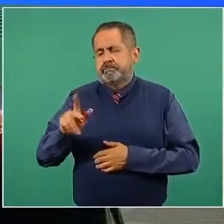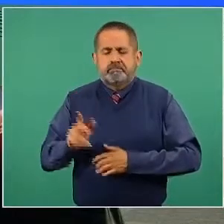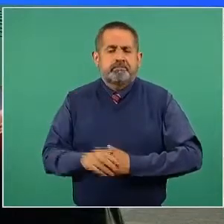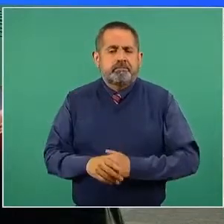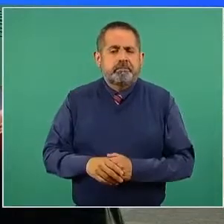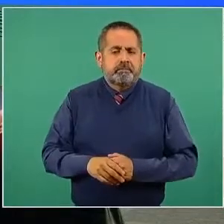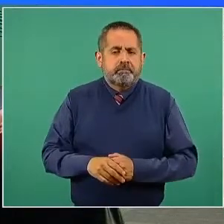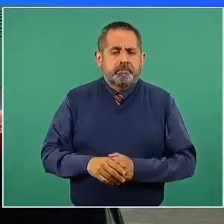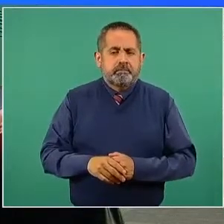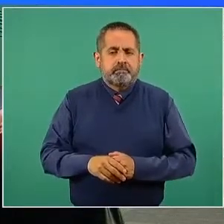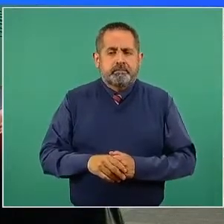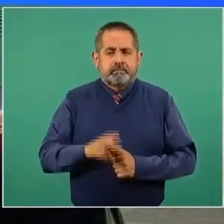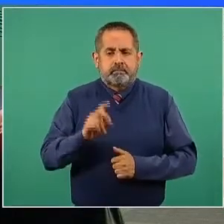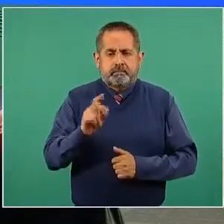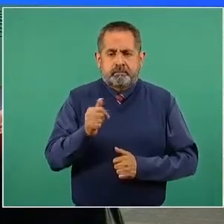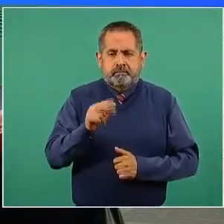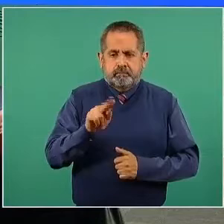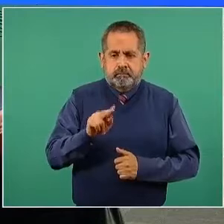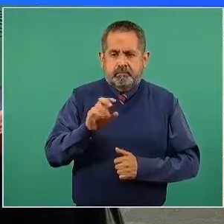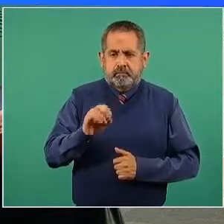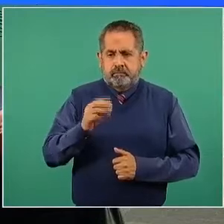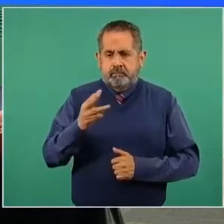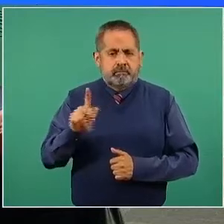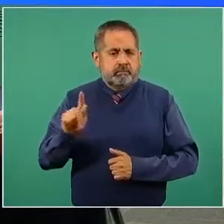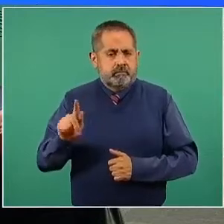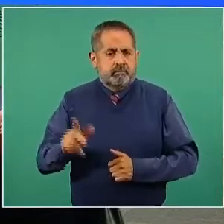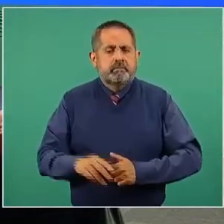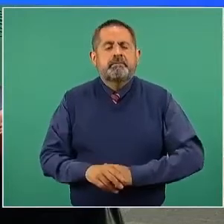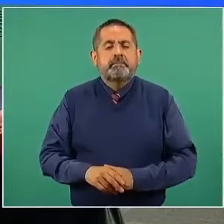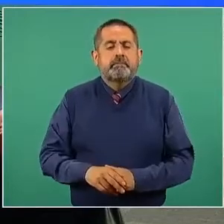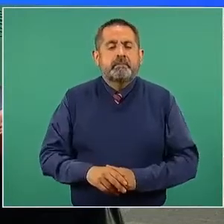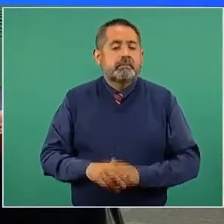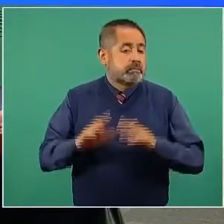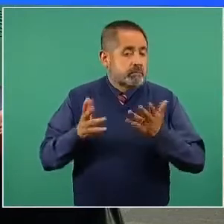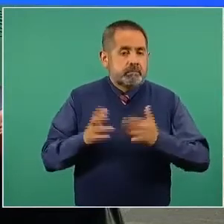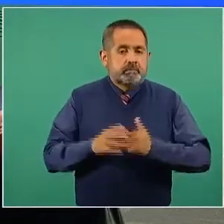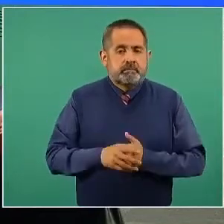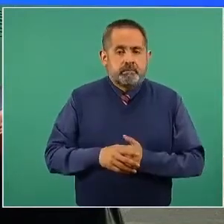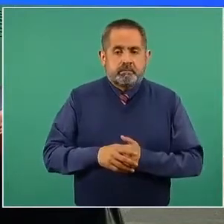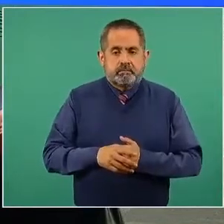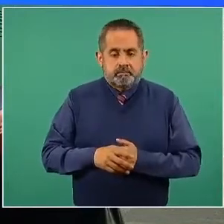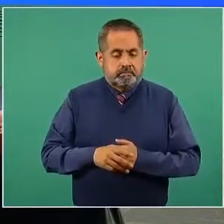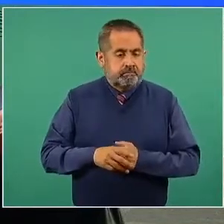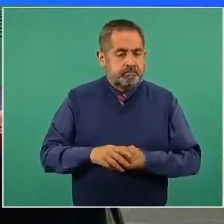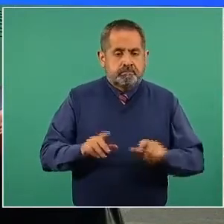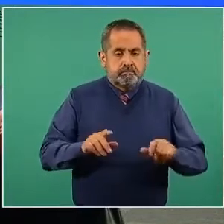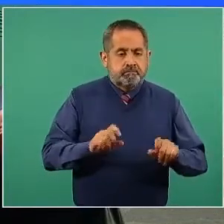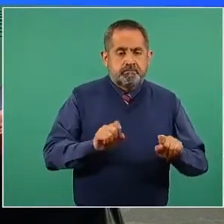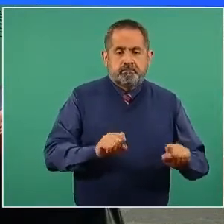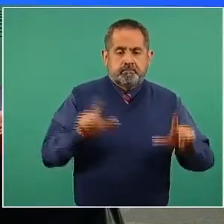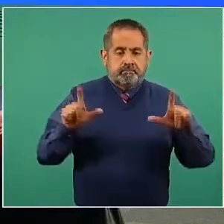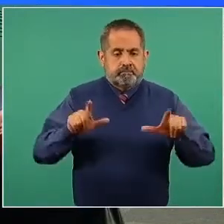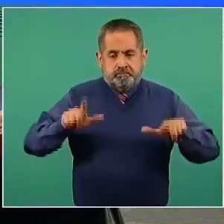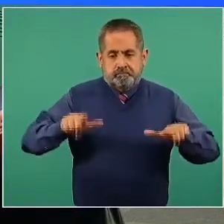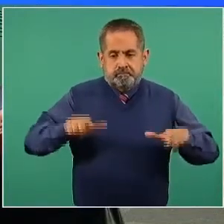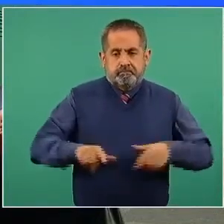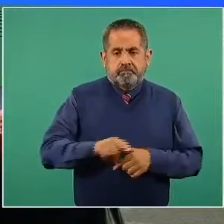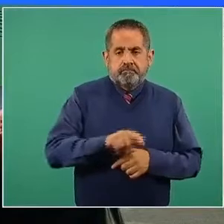0370, 3684 0370, o bien en el portal